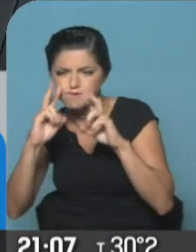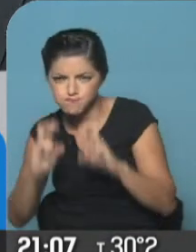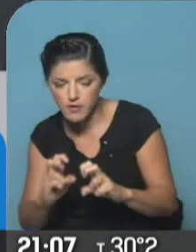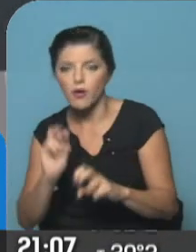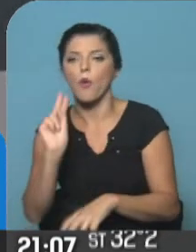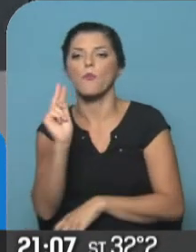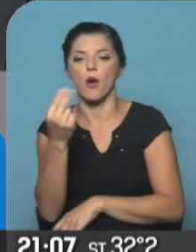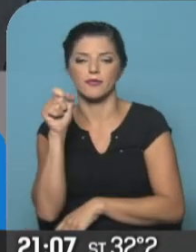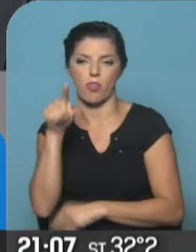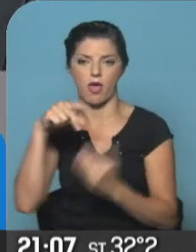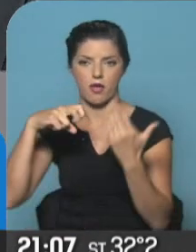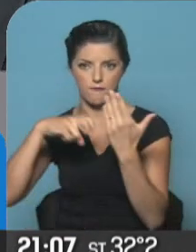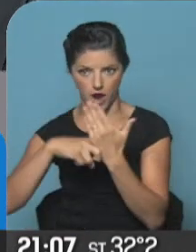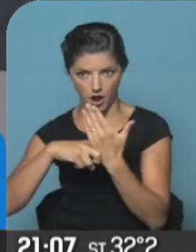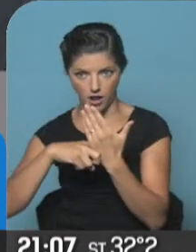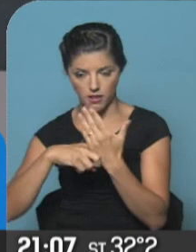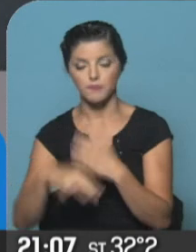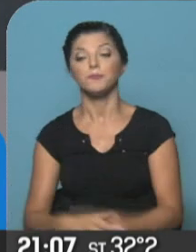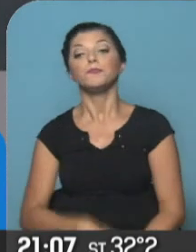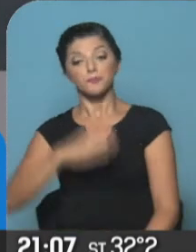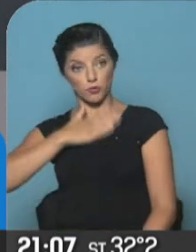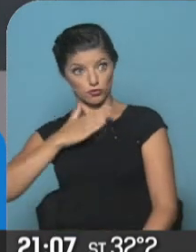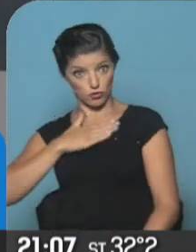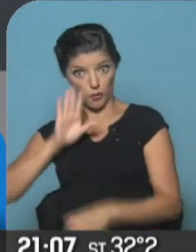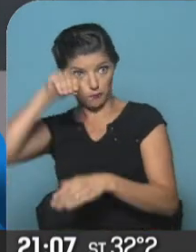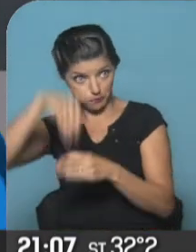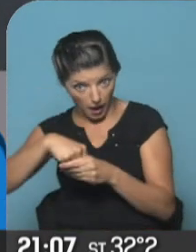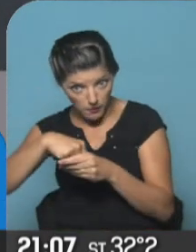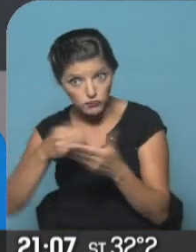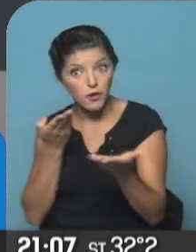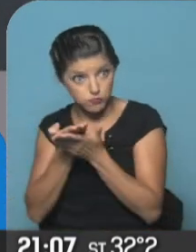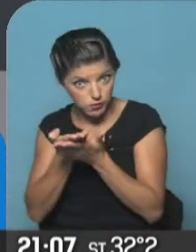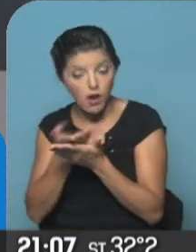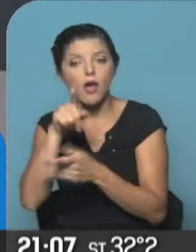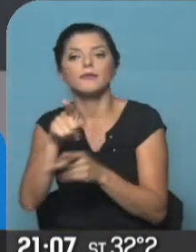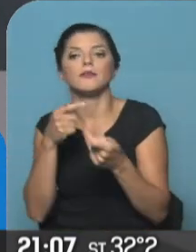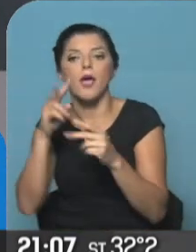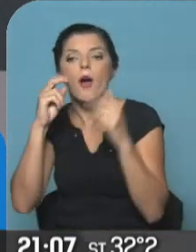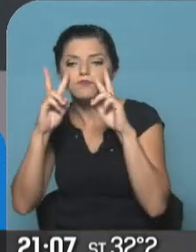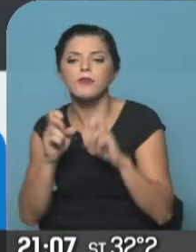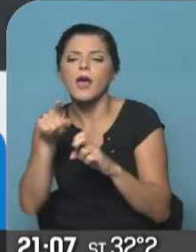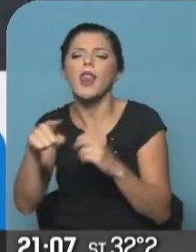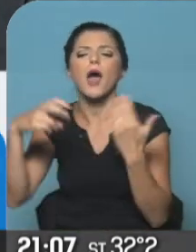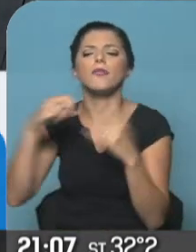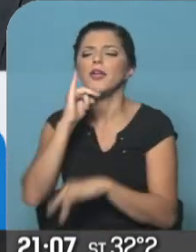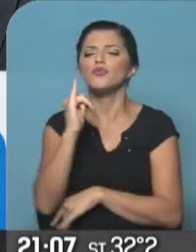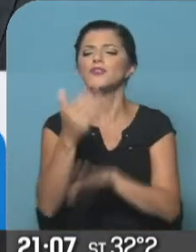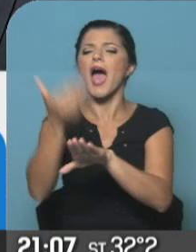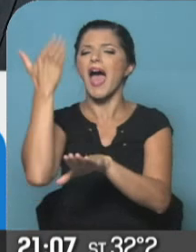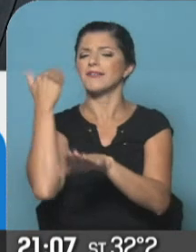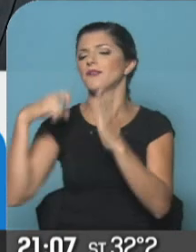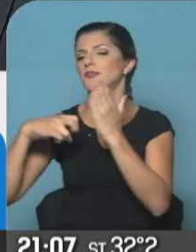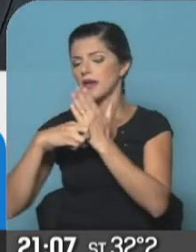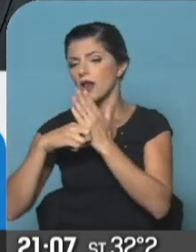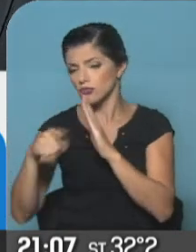Nisman. Cabe destacar que la DAIA es querellante en la causa de la denuncia del fiscal Nisman. Daniel, en estudios, Ariel